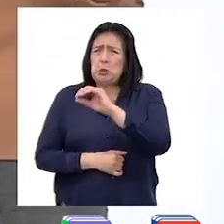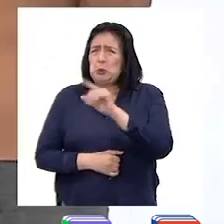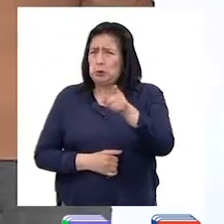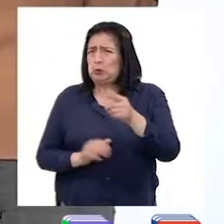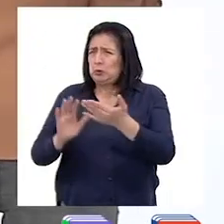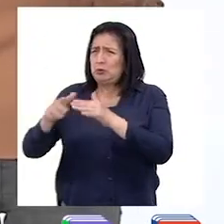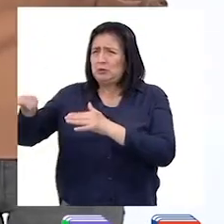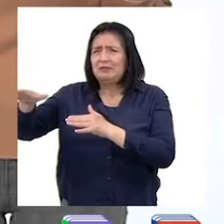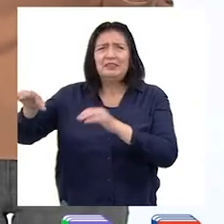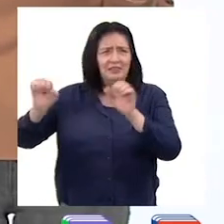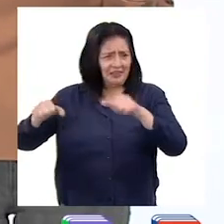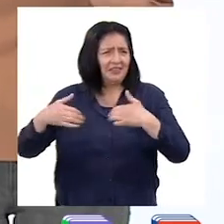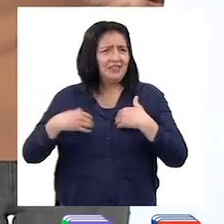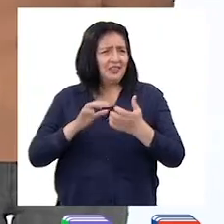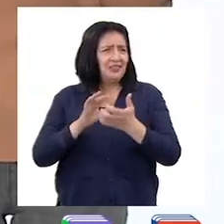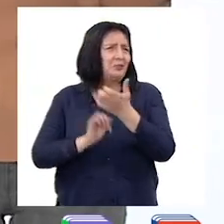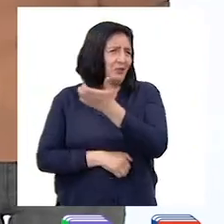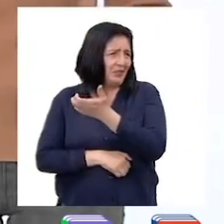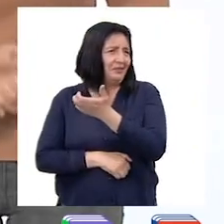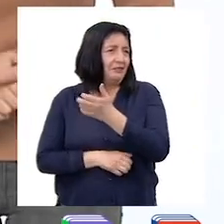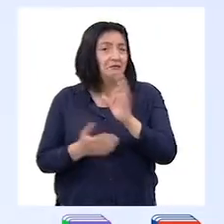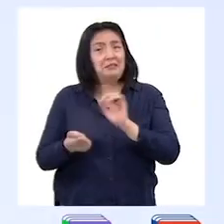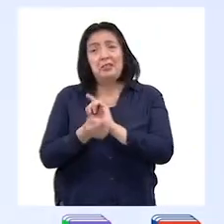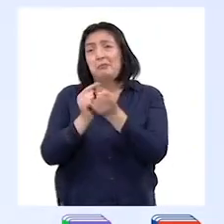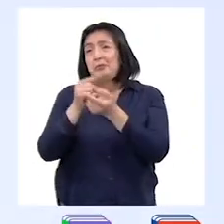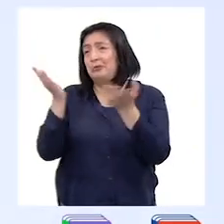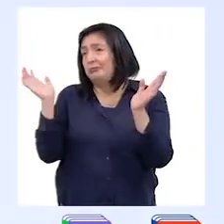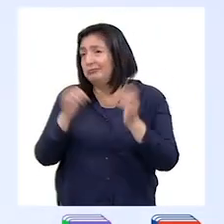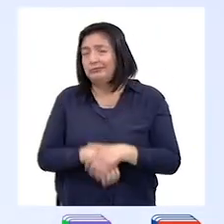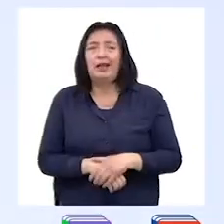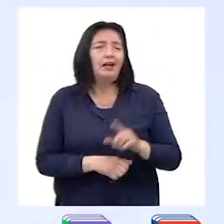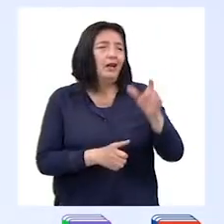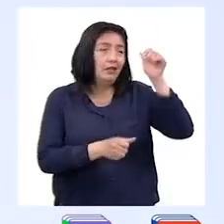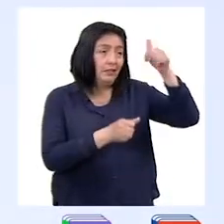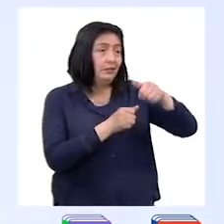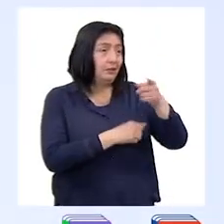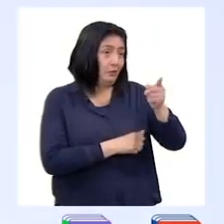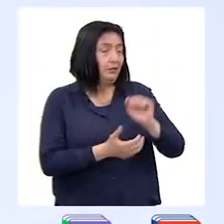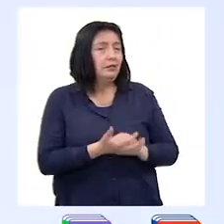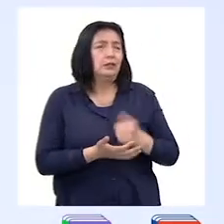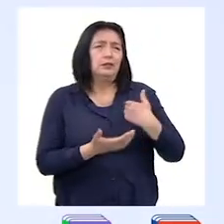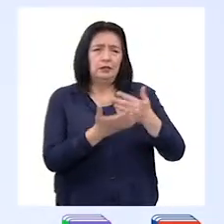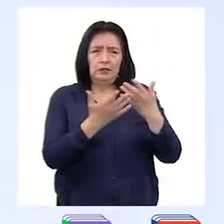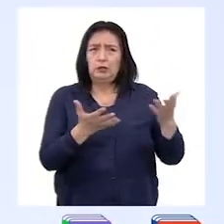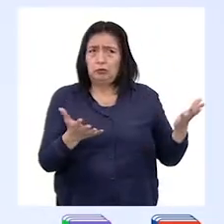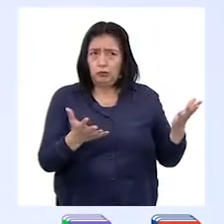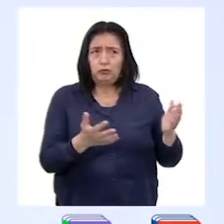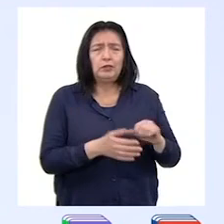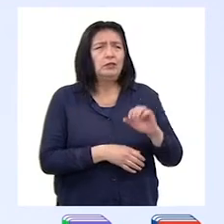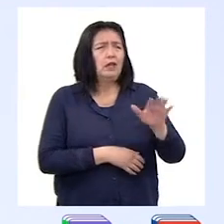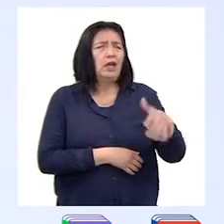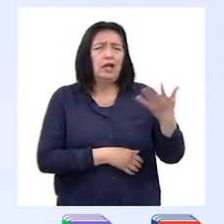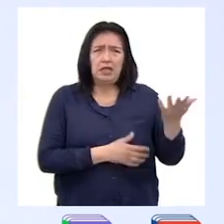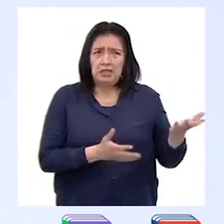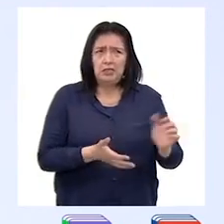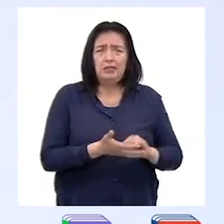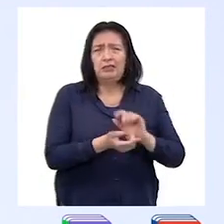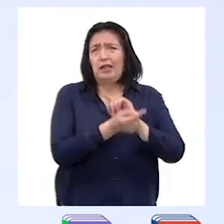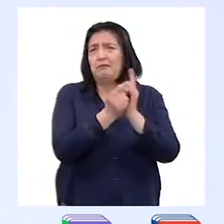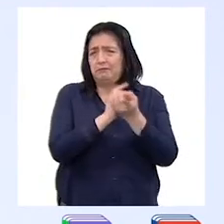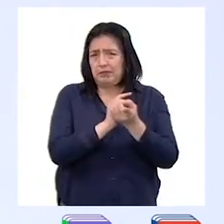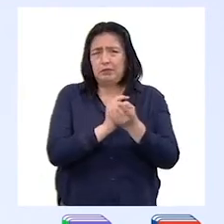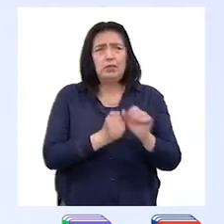en el barrio tienen celular. Todo cambió. Recordemos, Patty, que en los objetos hay elementos que